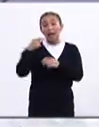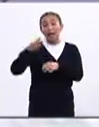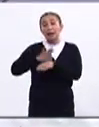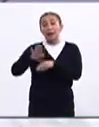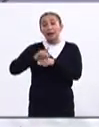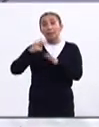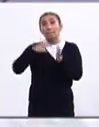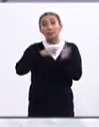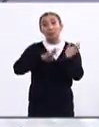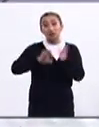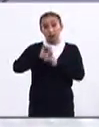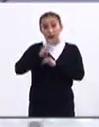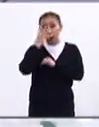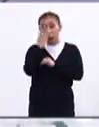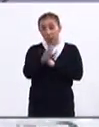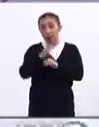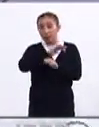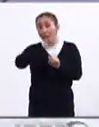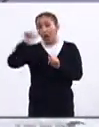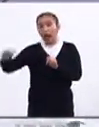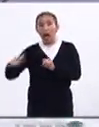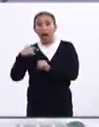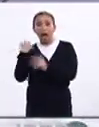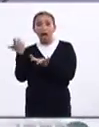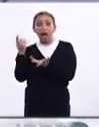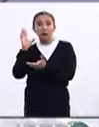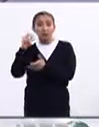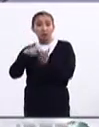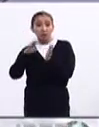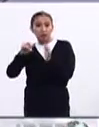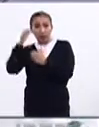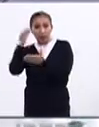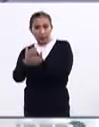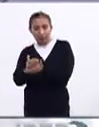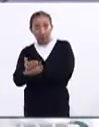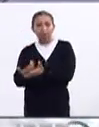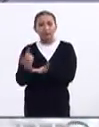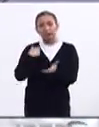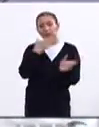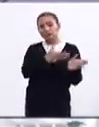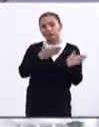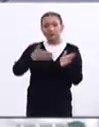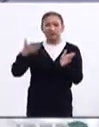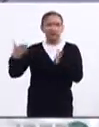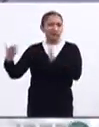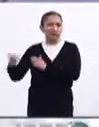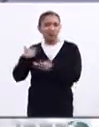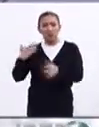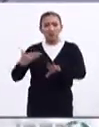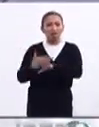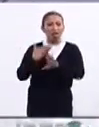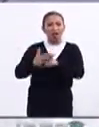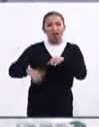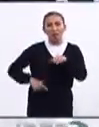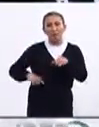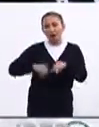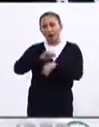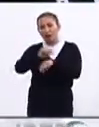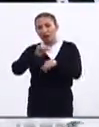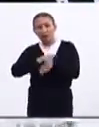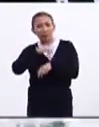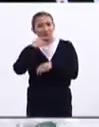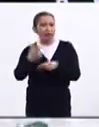Brasil en 1964 y van a concluir hasta bien entrar la década de los 90, pasando por supuesto por todos los golpes de Estado que en